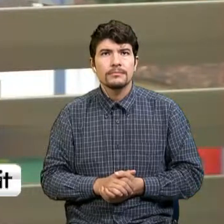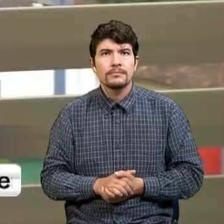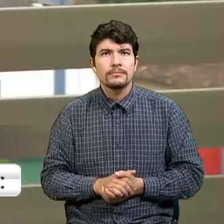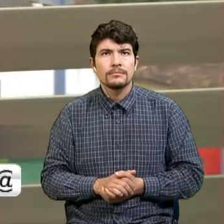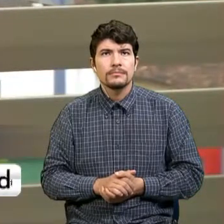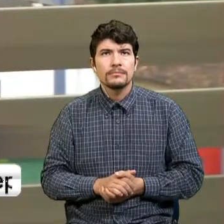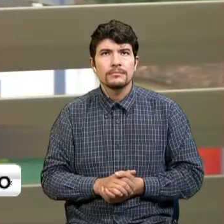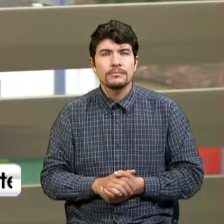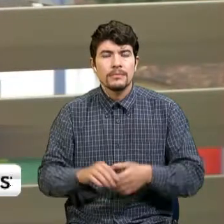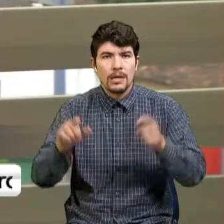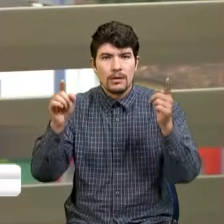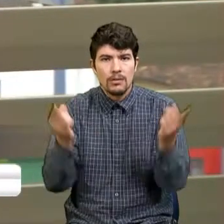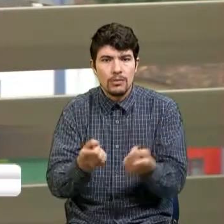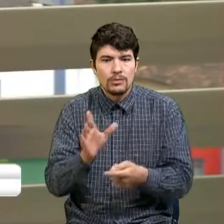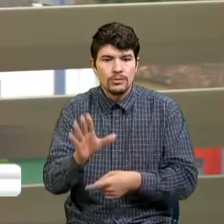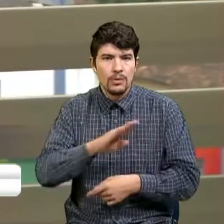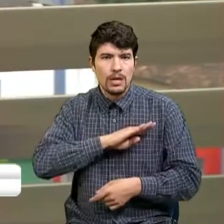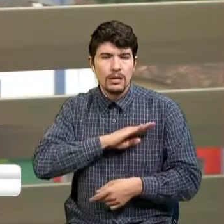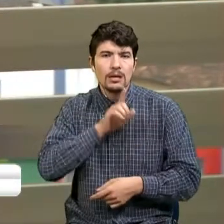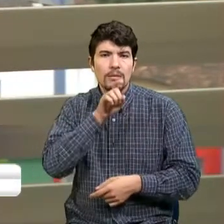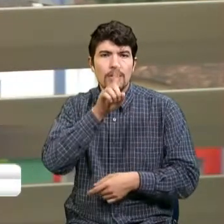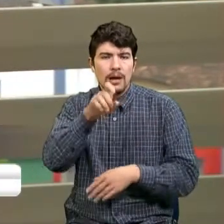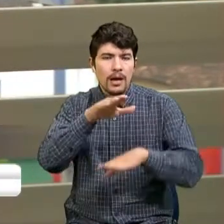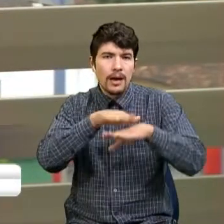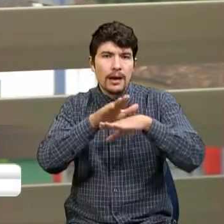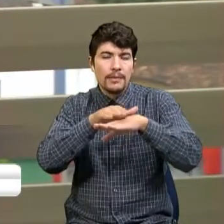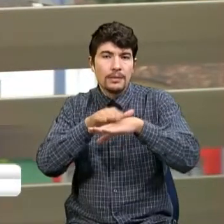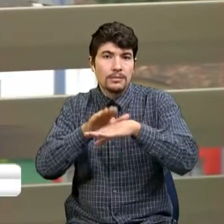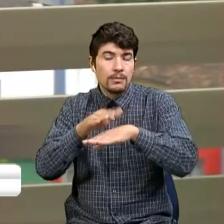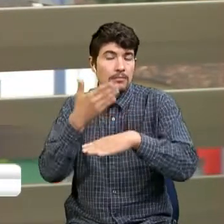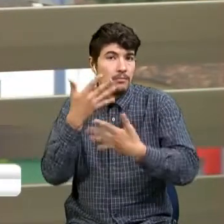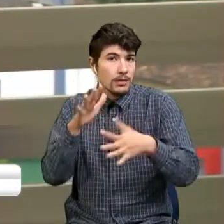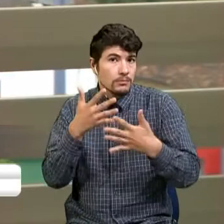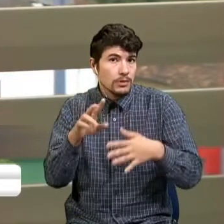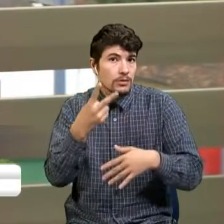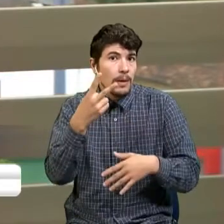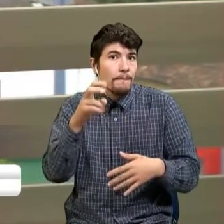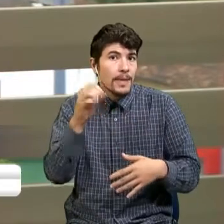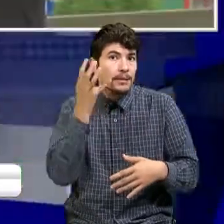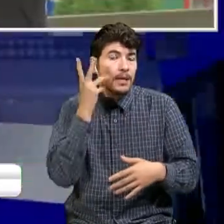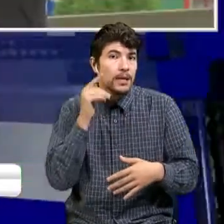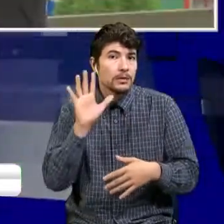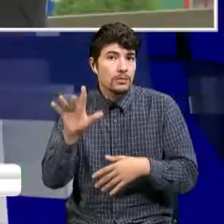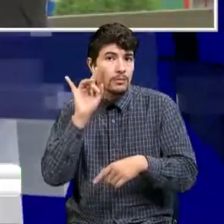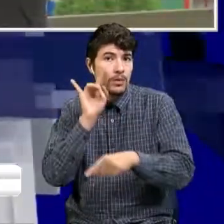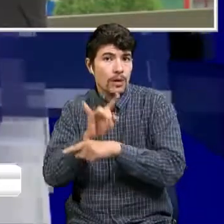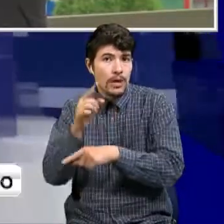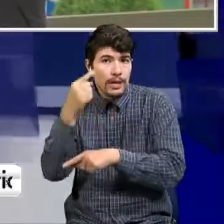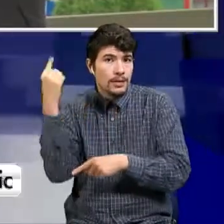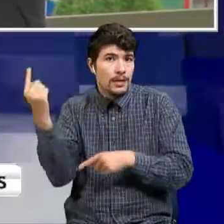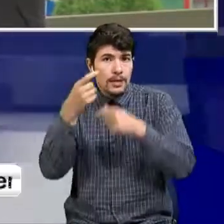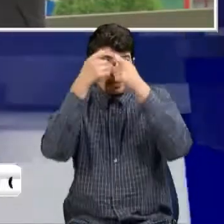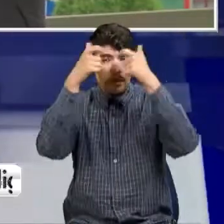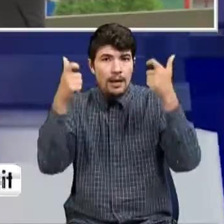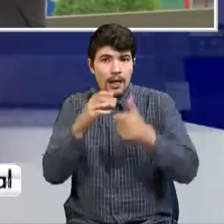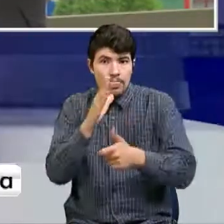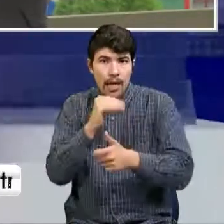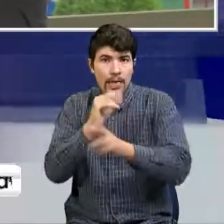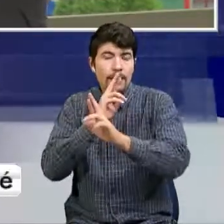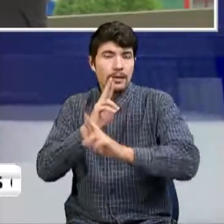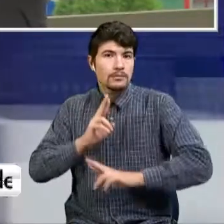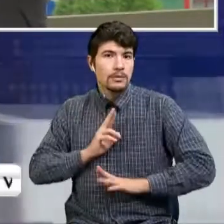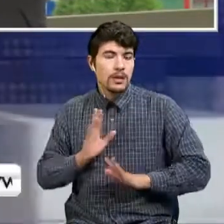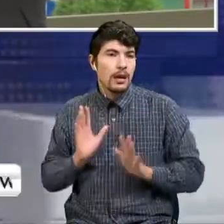en conclusión el alcalde de bucaramanga indicó que si en 20 días la procuraduría general de la nación no hace un pronunciamiento